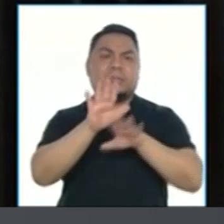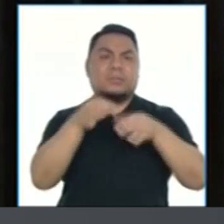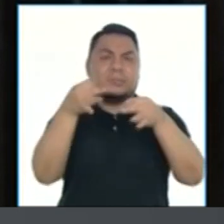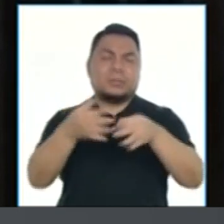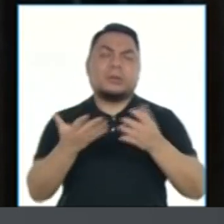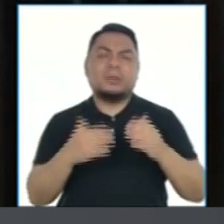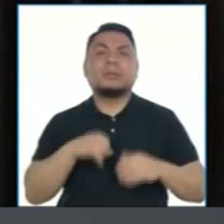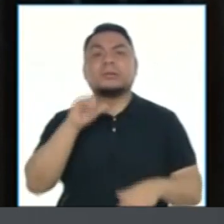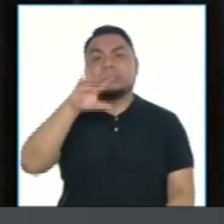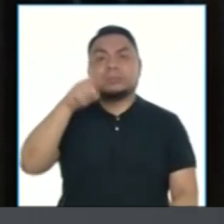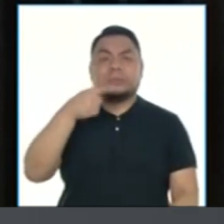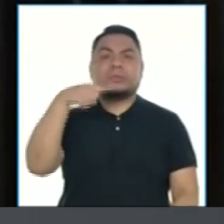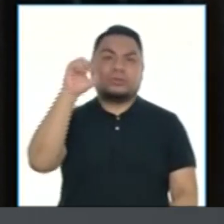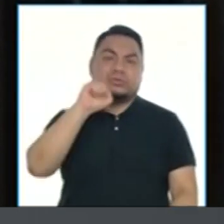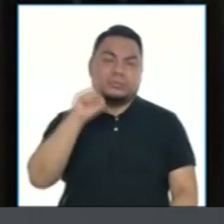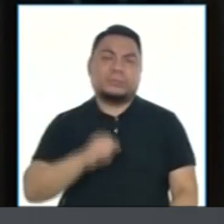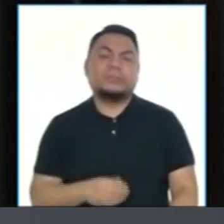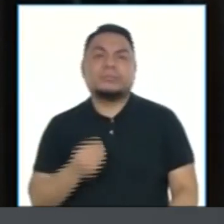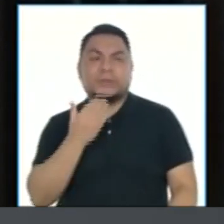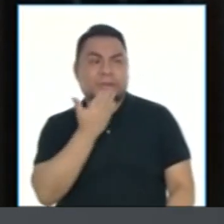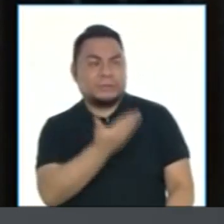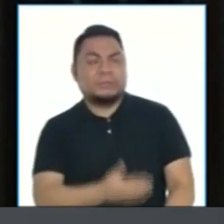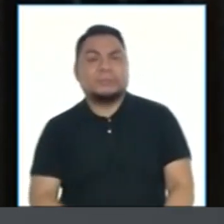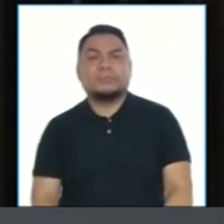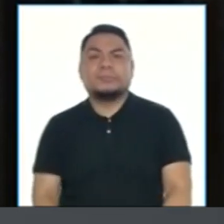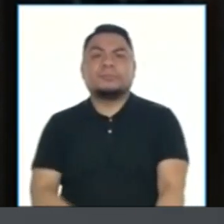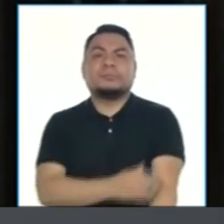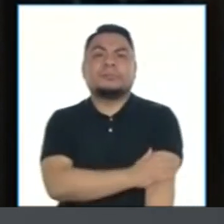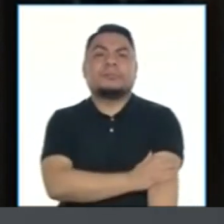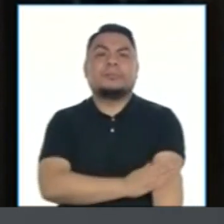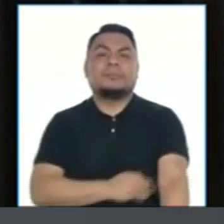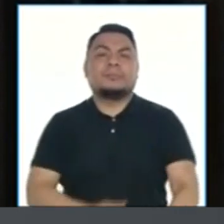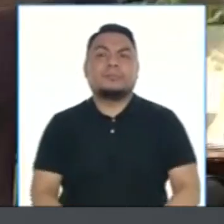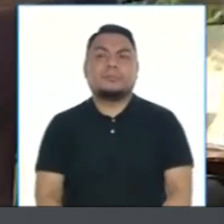hasta 5.000 millones de soles. Muchas gracias, presidente. Por favor.